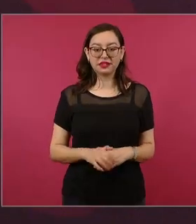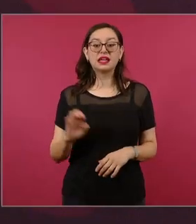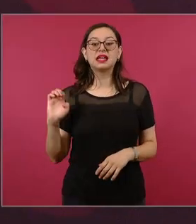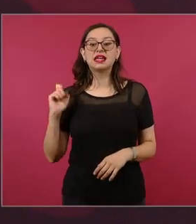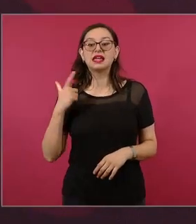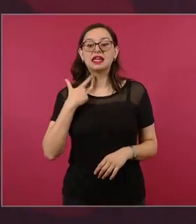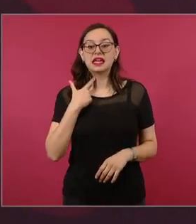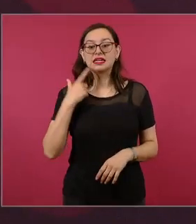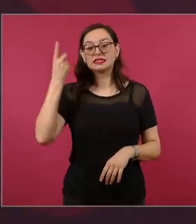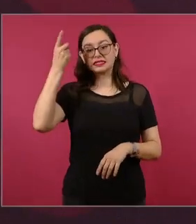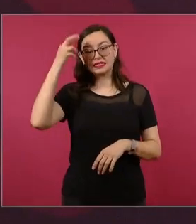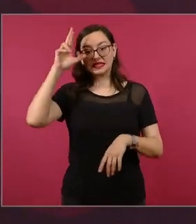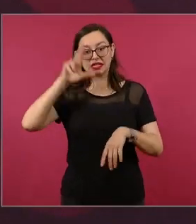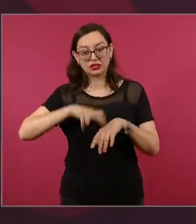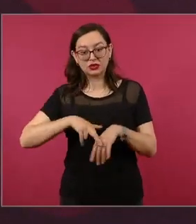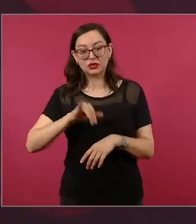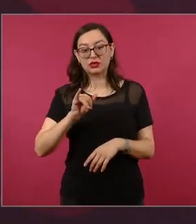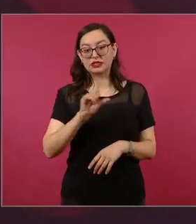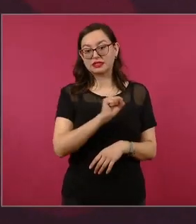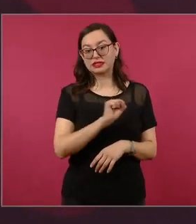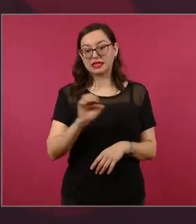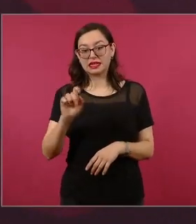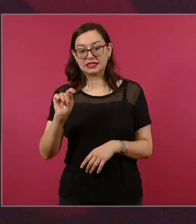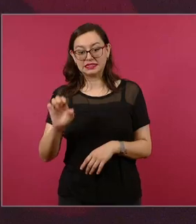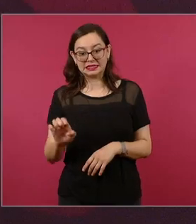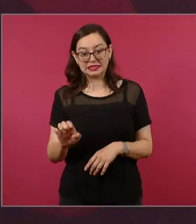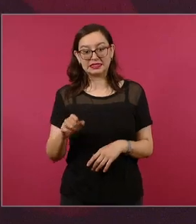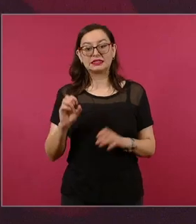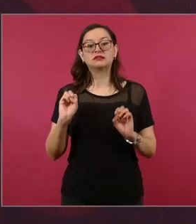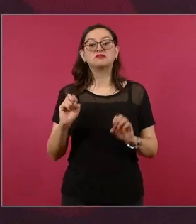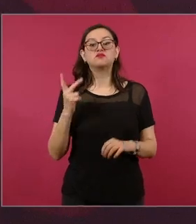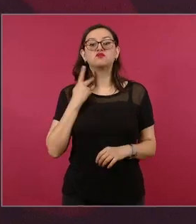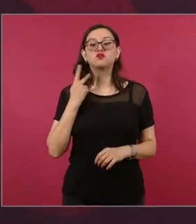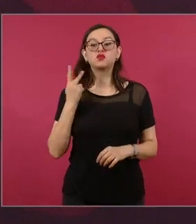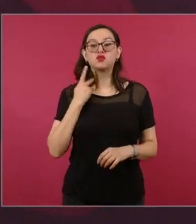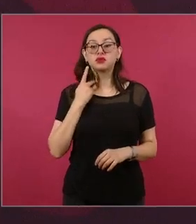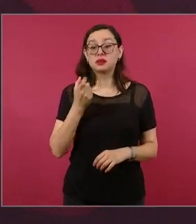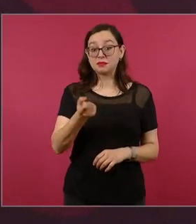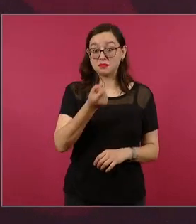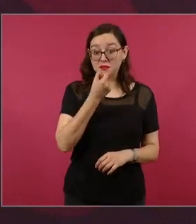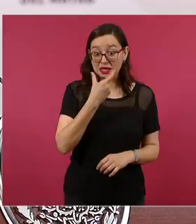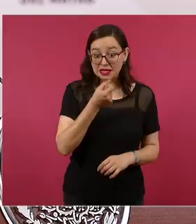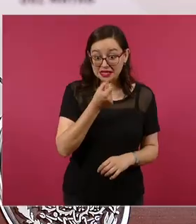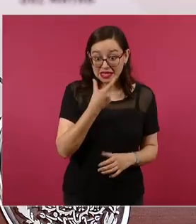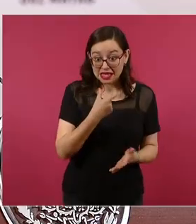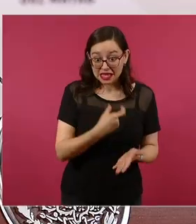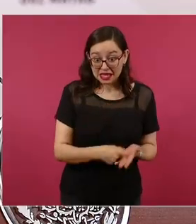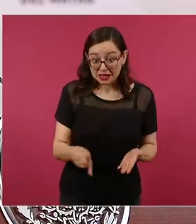exdirectores del ISSSTE o políticos en general. En la compra de medicamentos, sin duda,